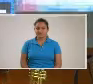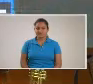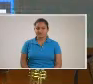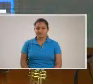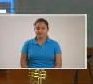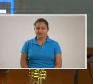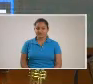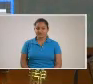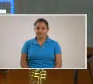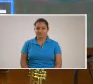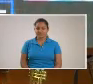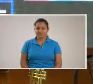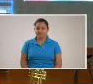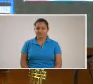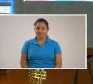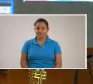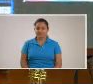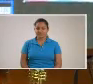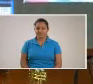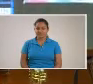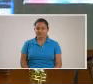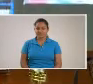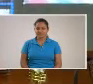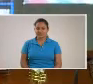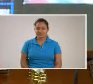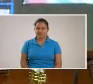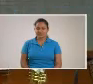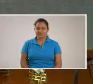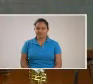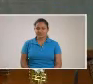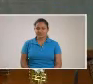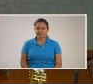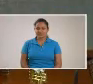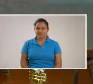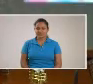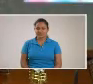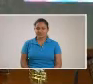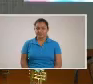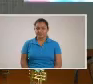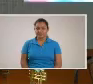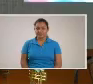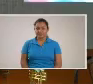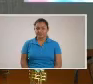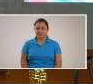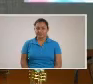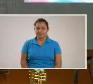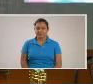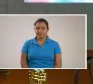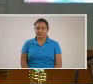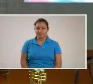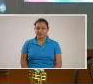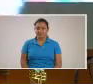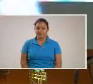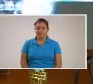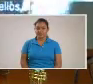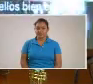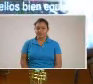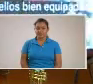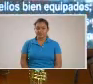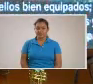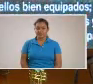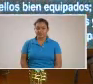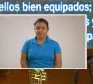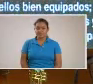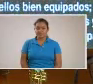Y bueno, vamos a ver, ahí después arreglo yo mi presentación, porque aquí ya la eché a perder, creo yo. Bueno, entonces ahí